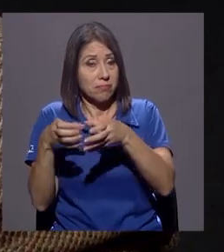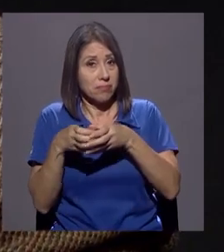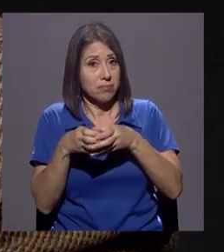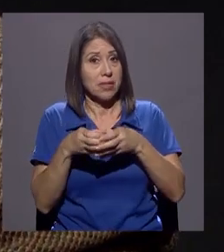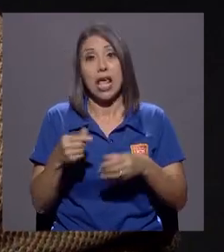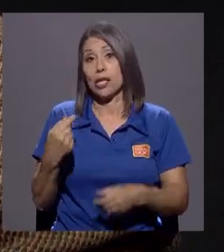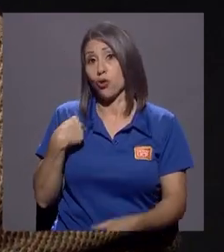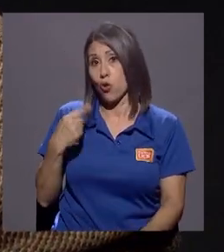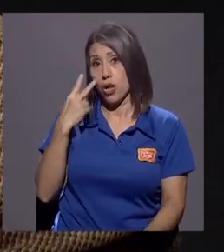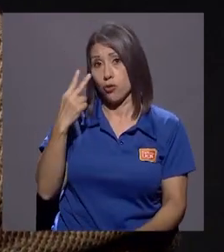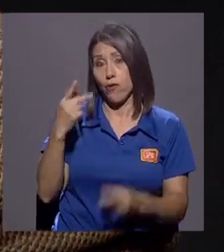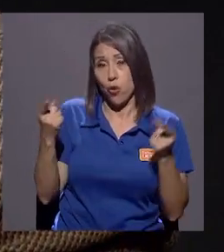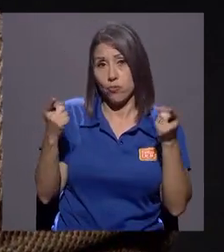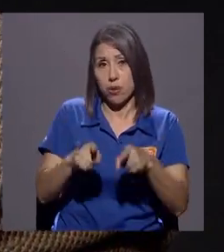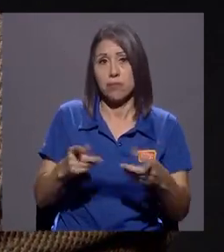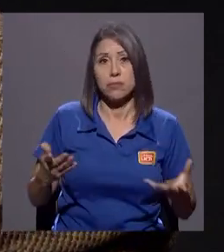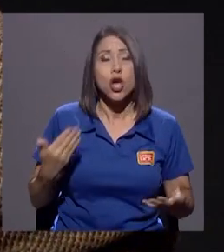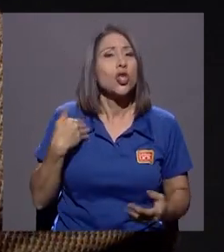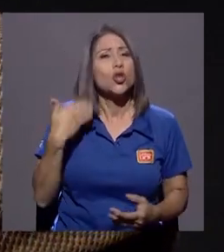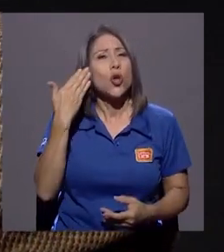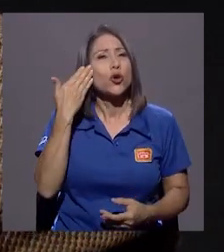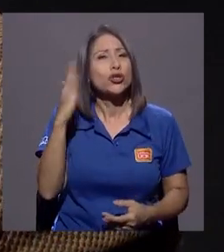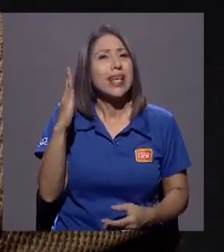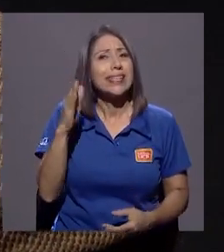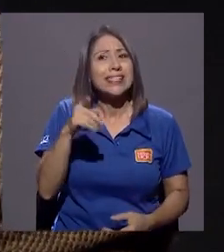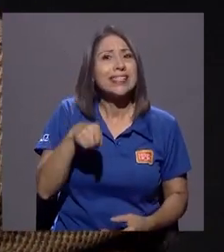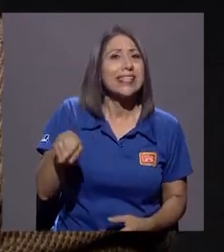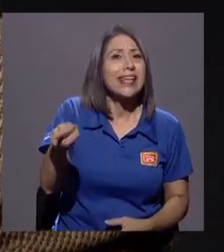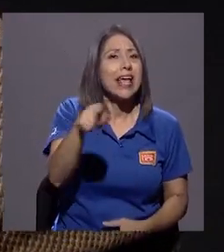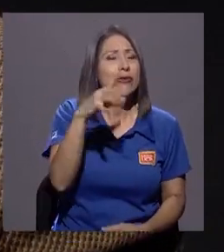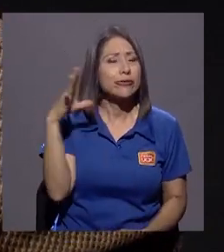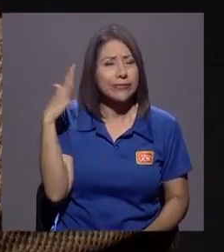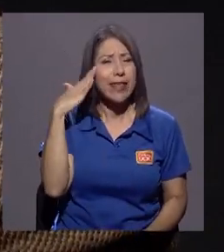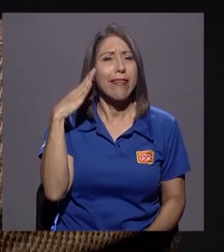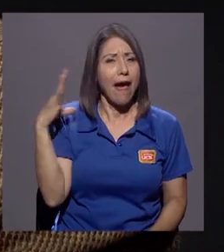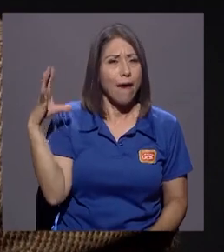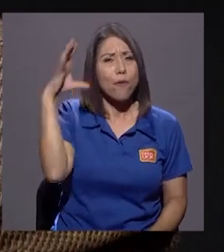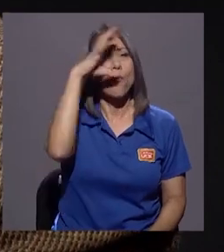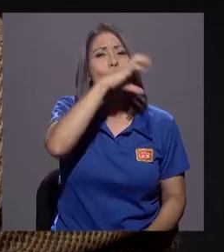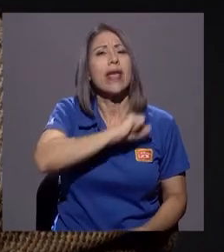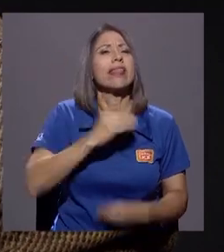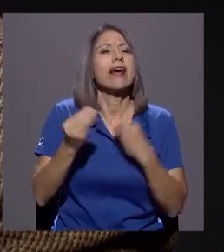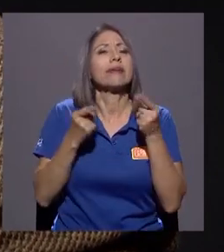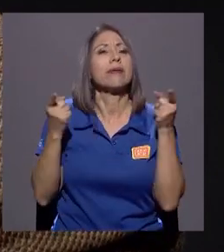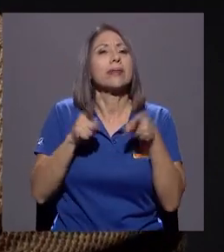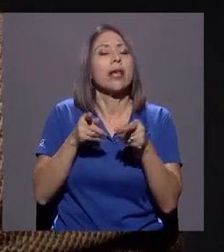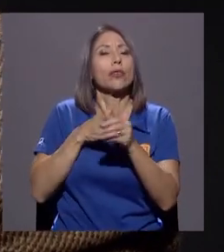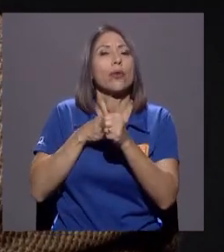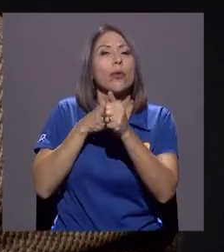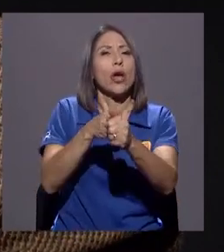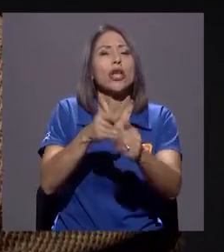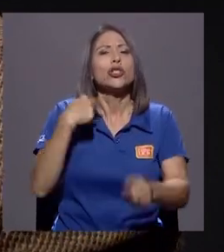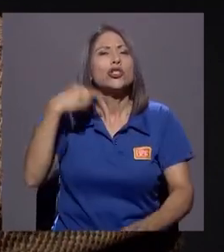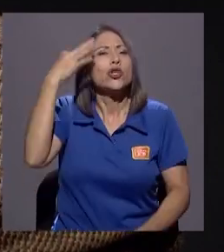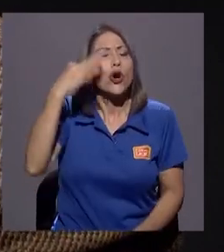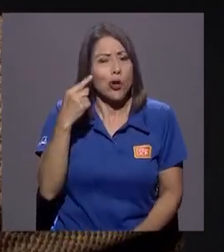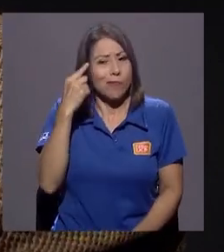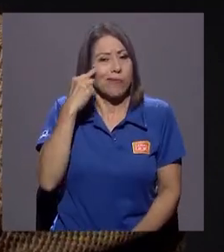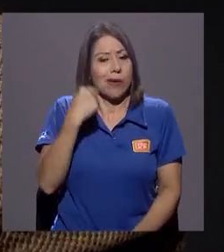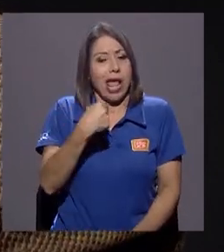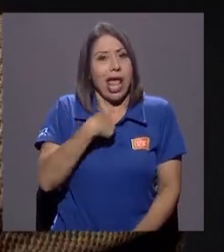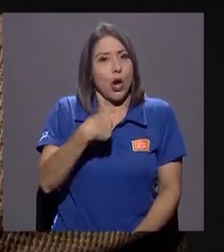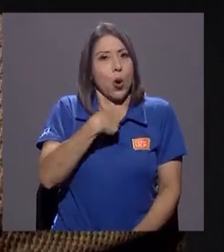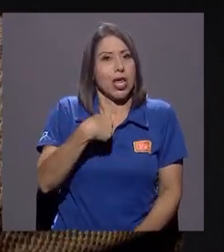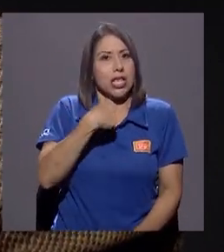que puede darse no sé si son conscientes de dónde están conduciendo a mí me parece que el egoísmo y la mezquindad de los